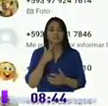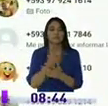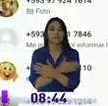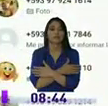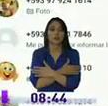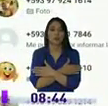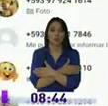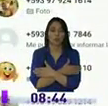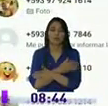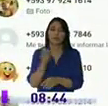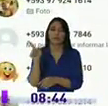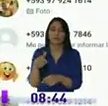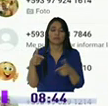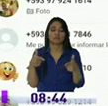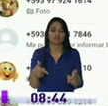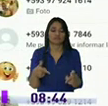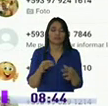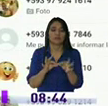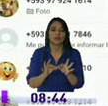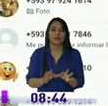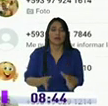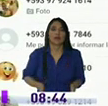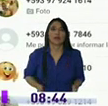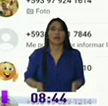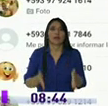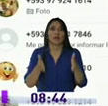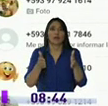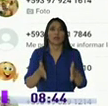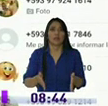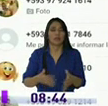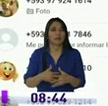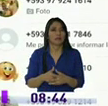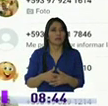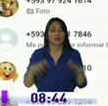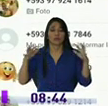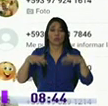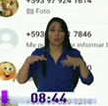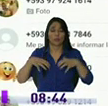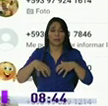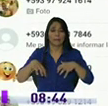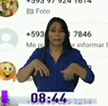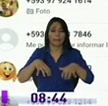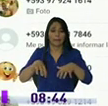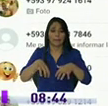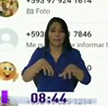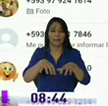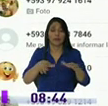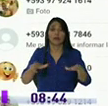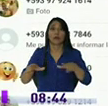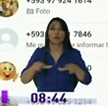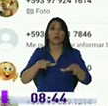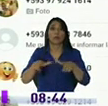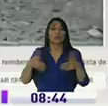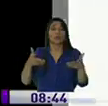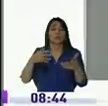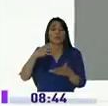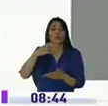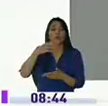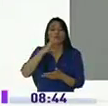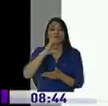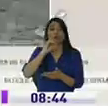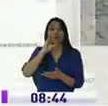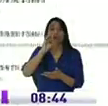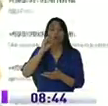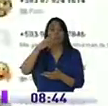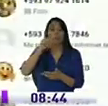posible, venga la persona encargada de que regale la calle y que por la lluvia está removida la piedra. ¿Dónde está esto? Cotopaxi, Manabí,